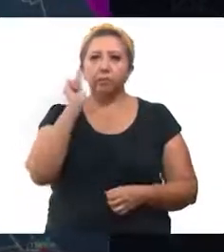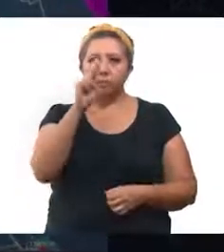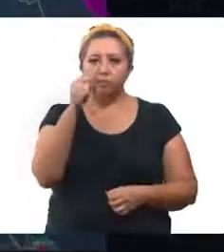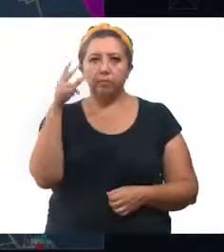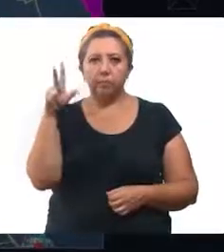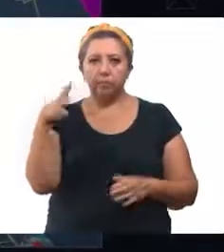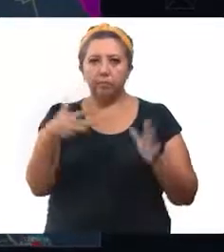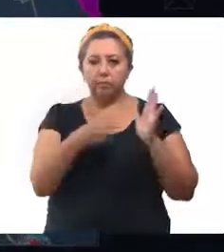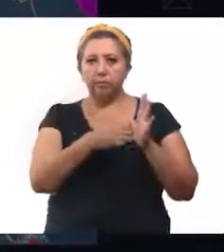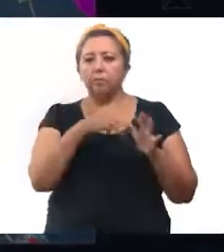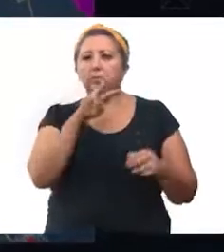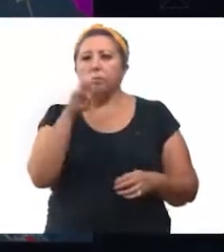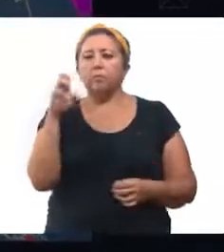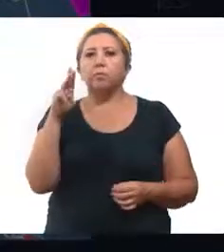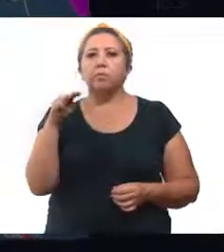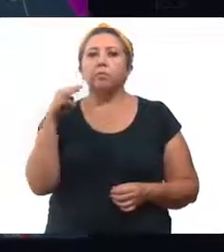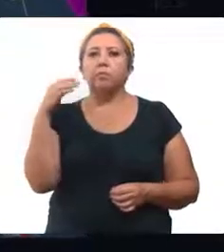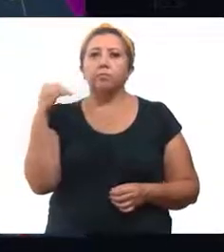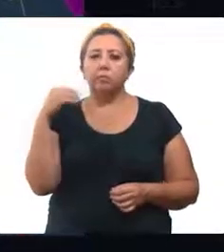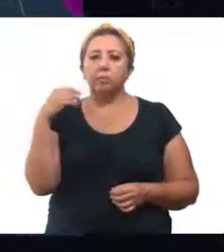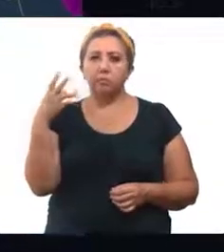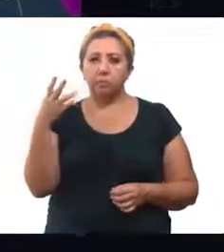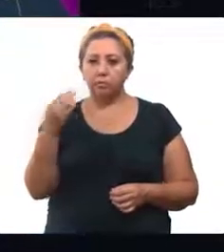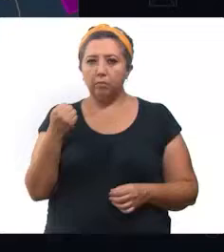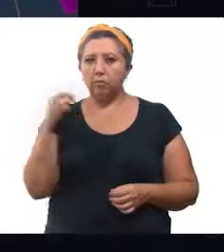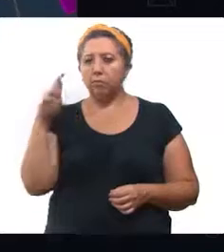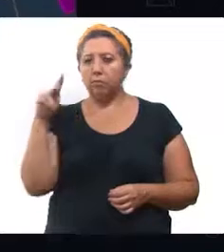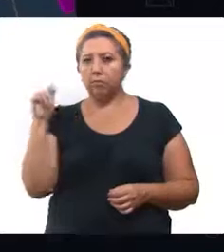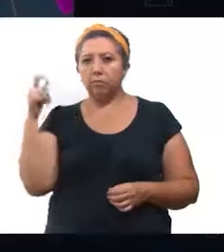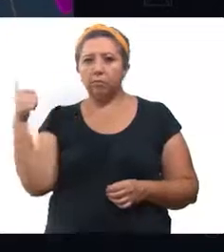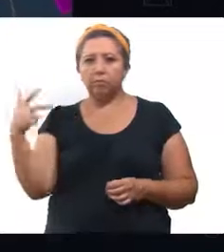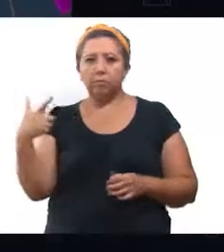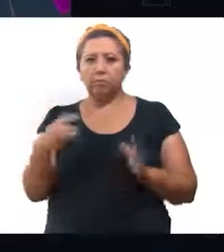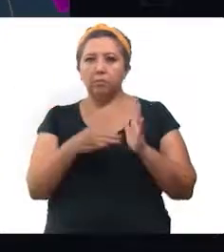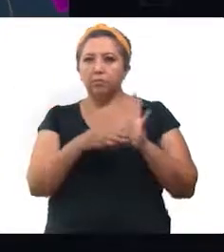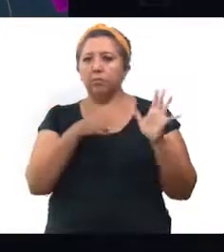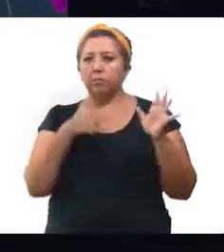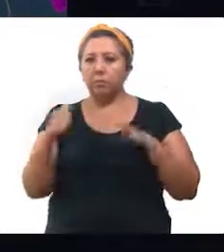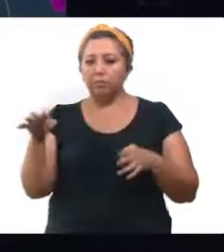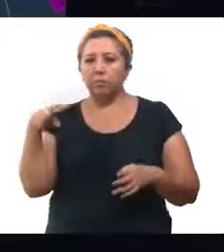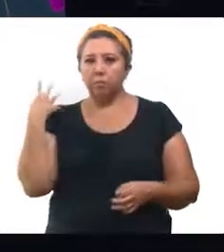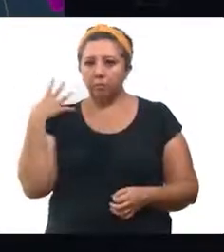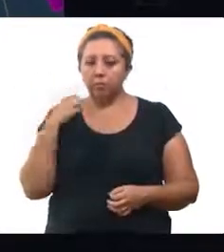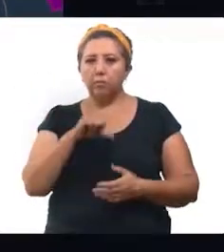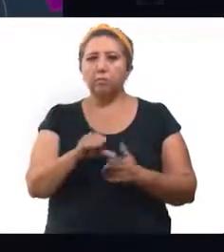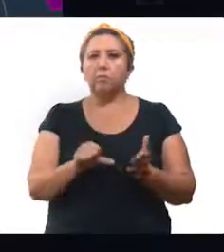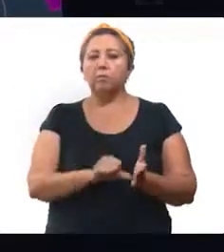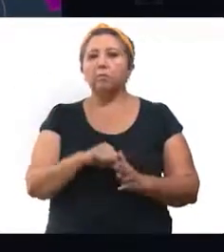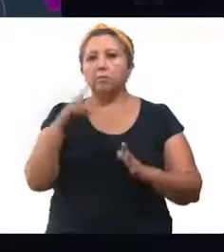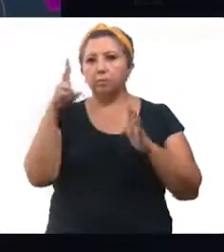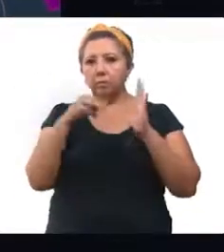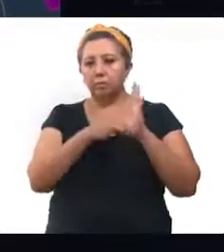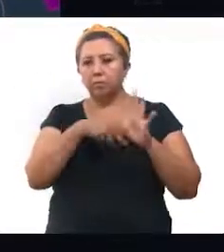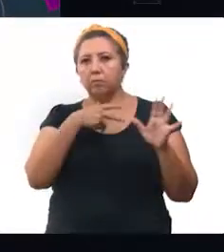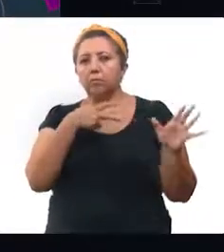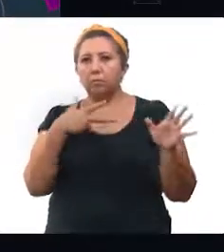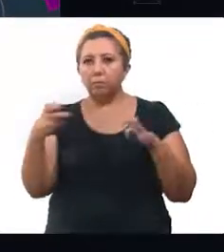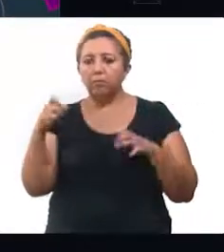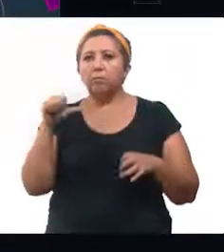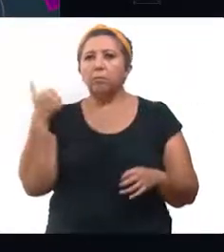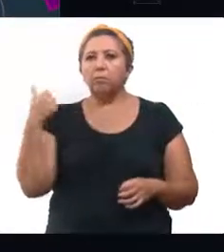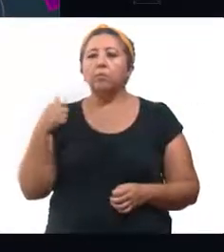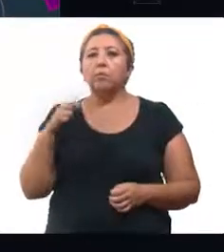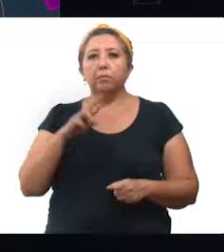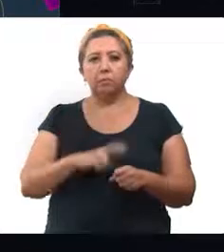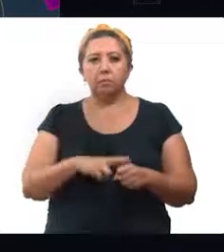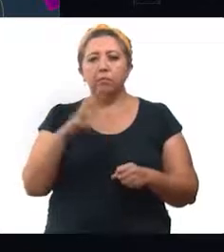norte 8.389, en la zona oriente 7.614, en la zona centro 2.811, en